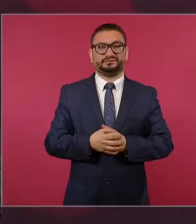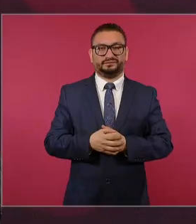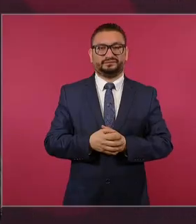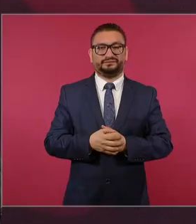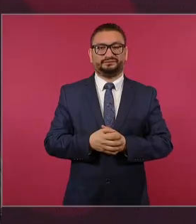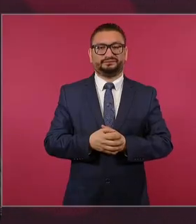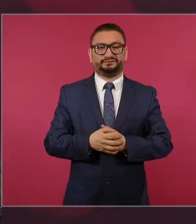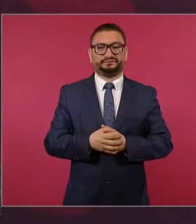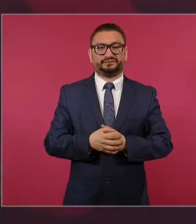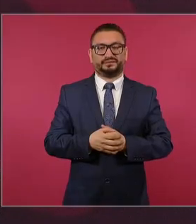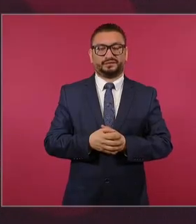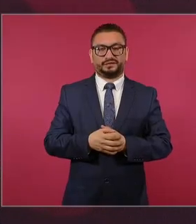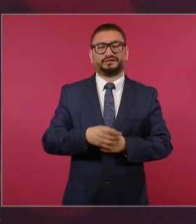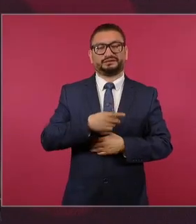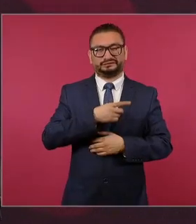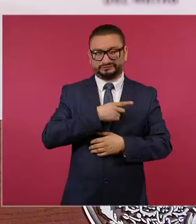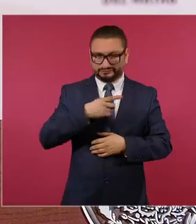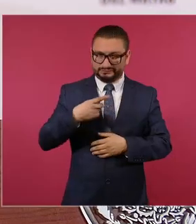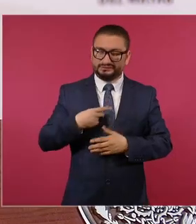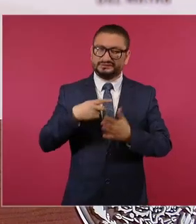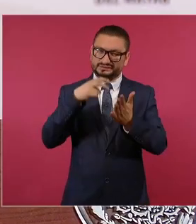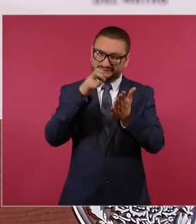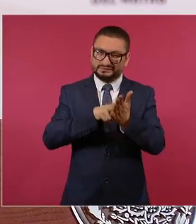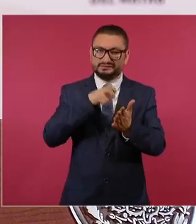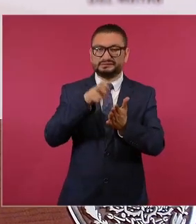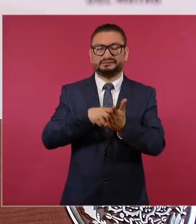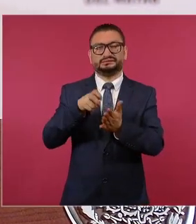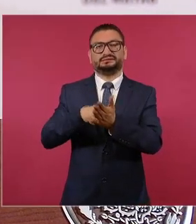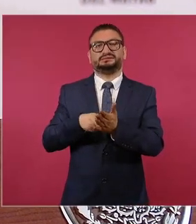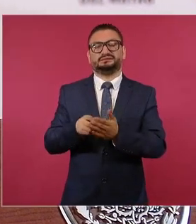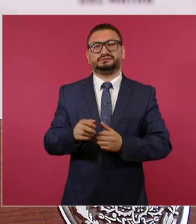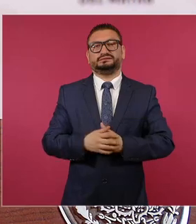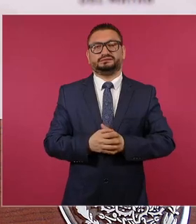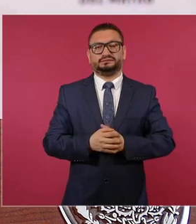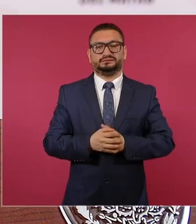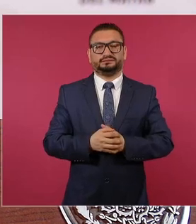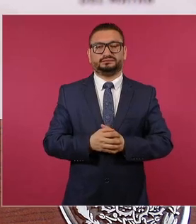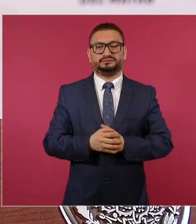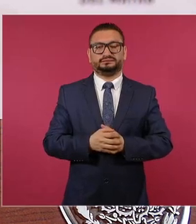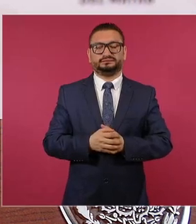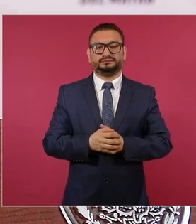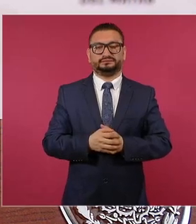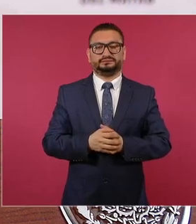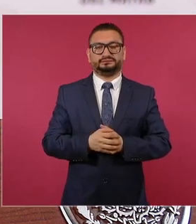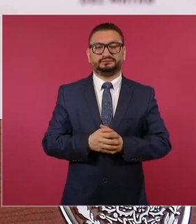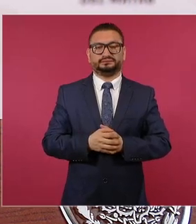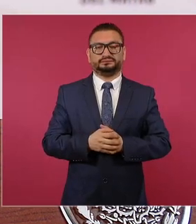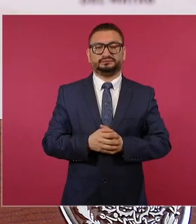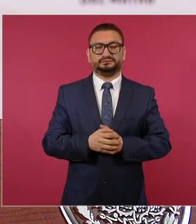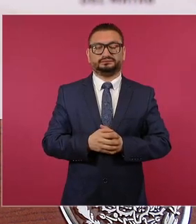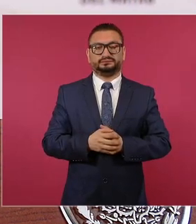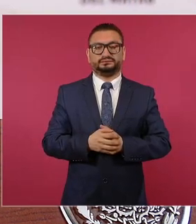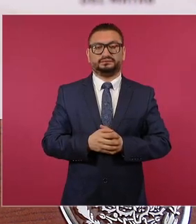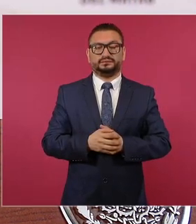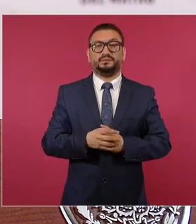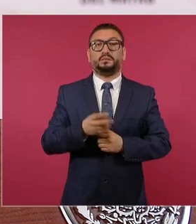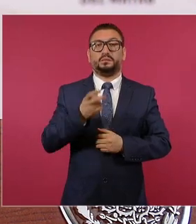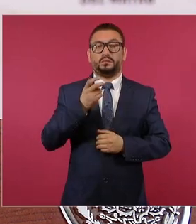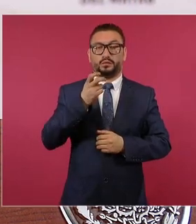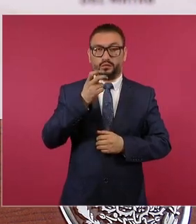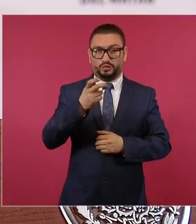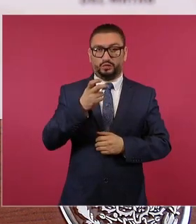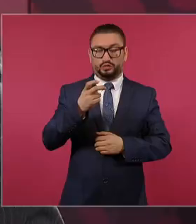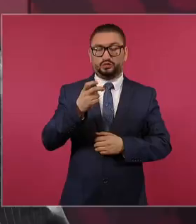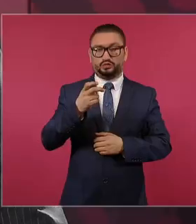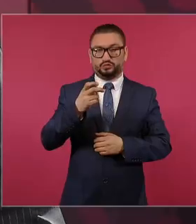hay que corregirlo. Y yo aprovecho para decirle a